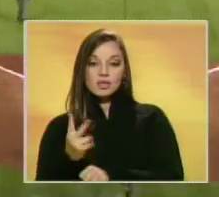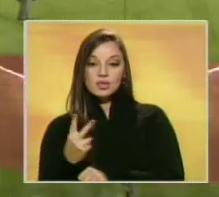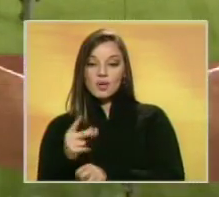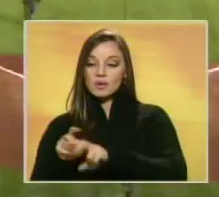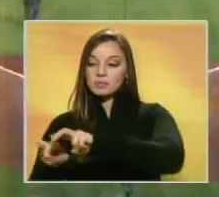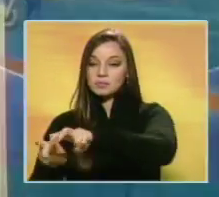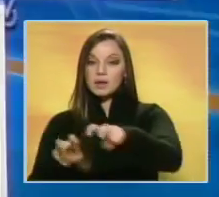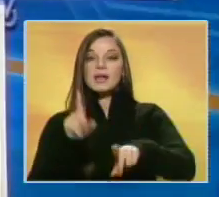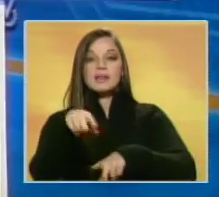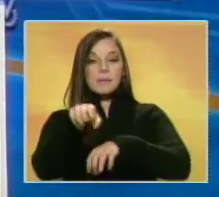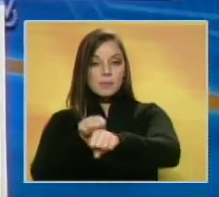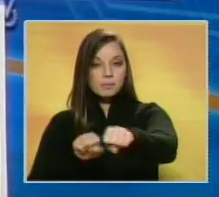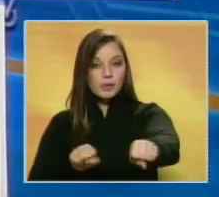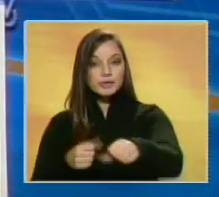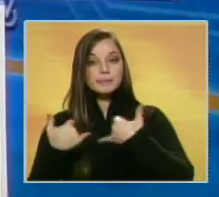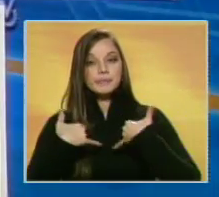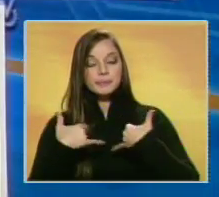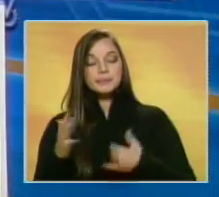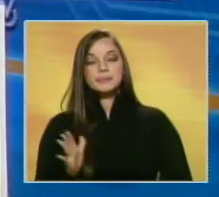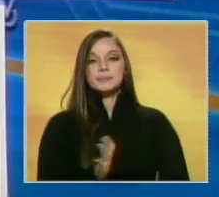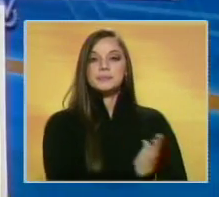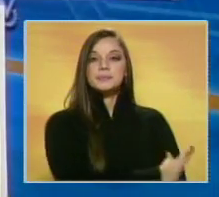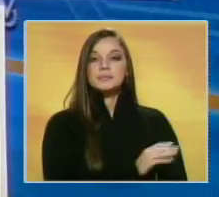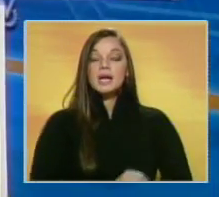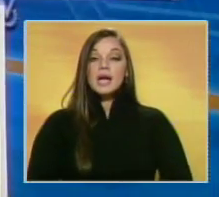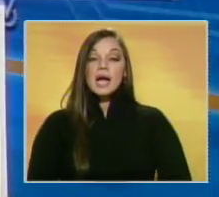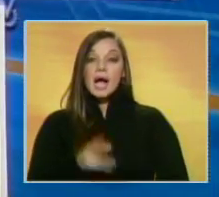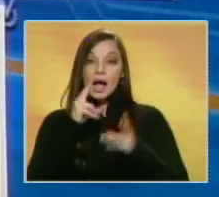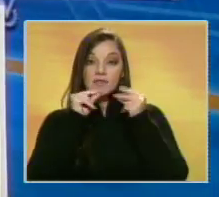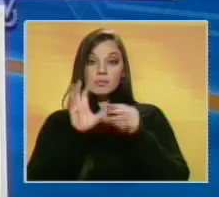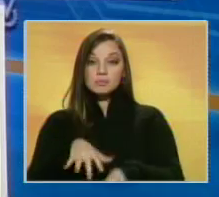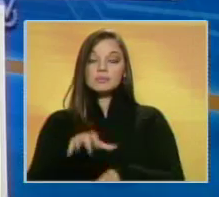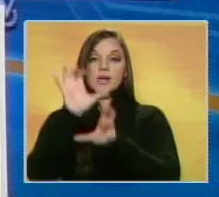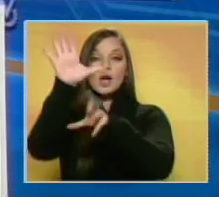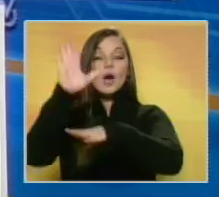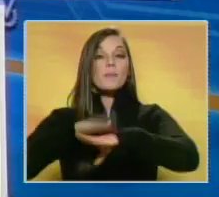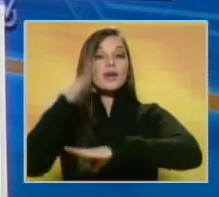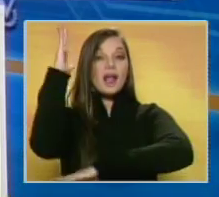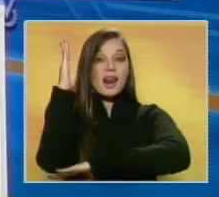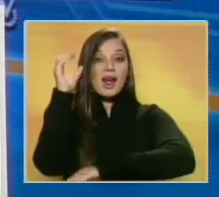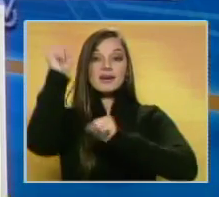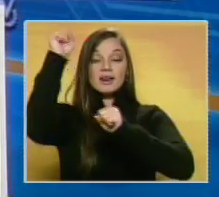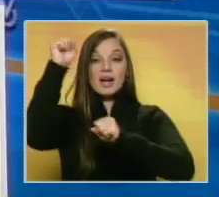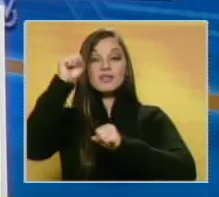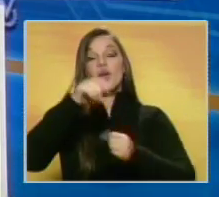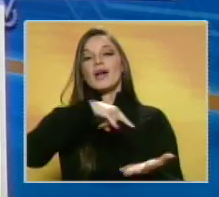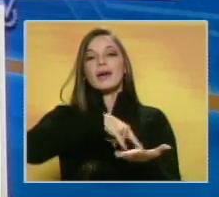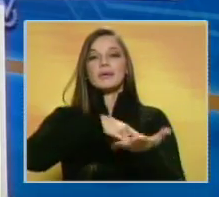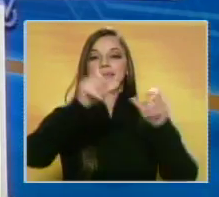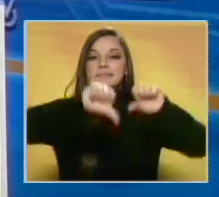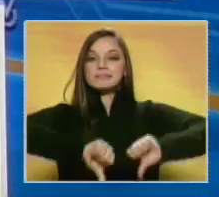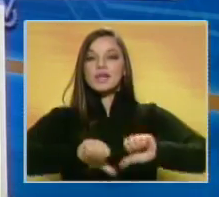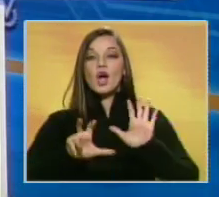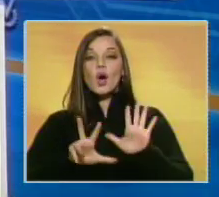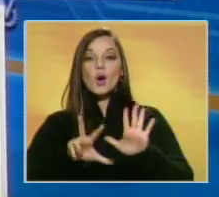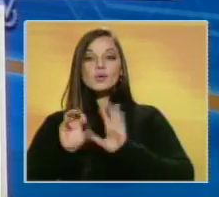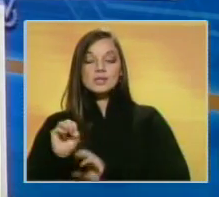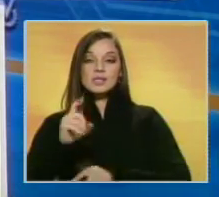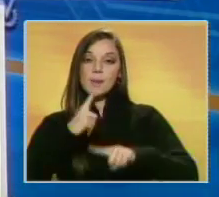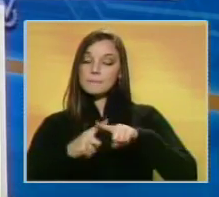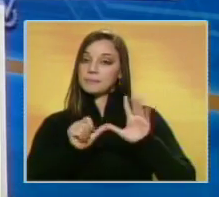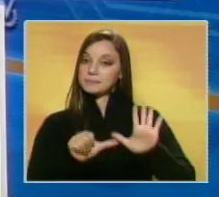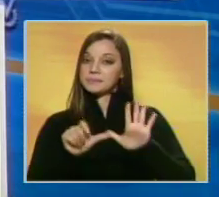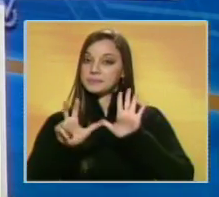y ponche. Cambiamos de tema y hablamos de la Liga Profesional de Baloncesto, pues Guaros de Lara venció a Trotamundos de Carabobo